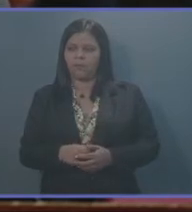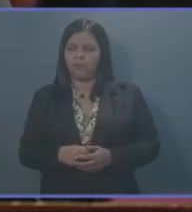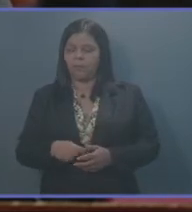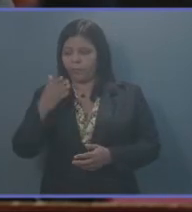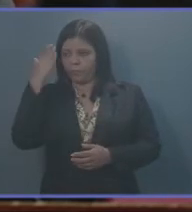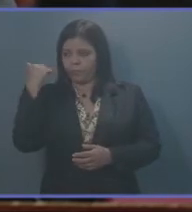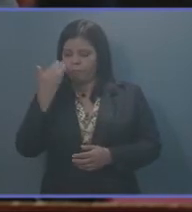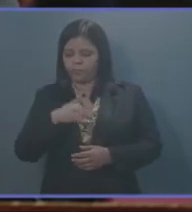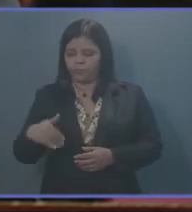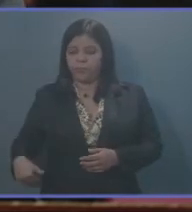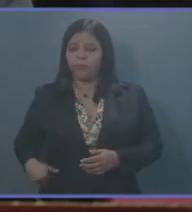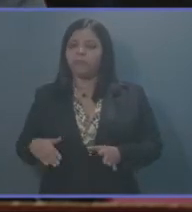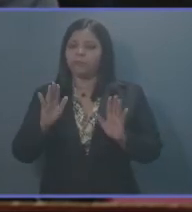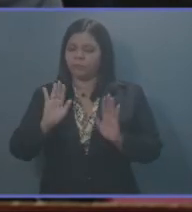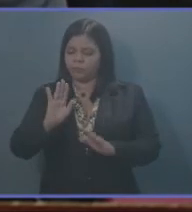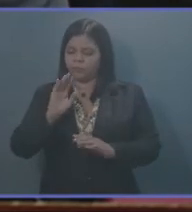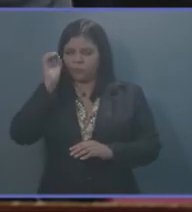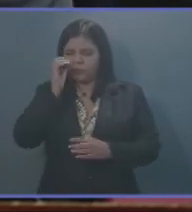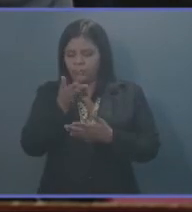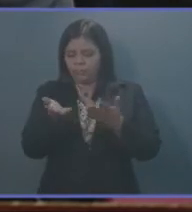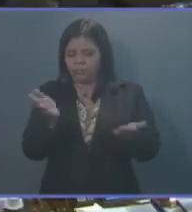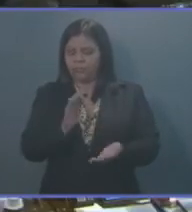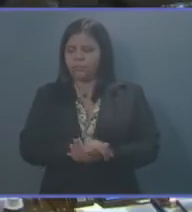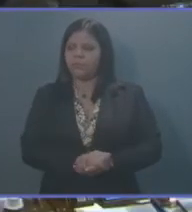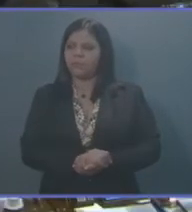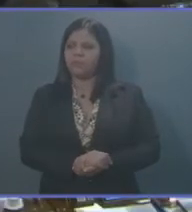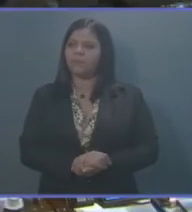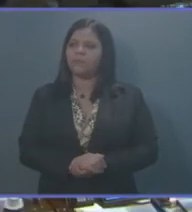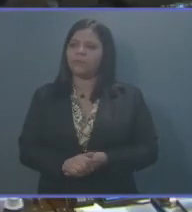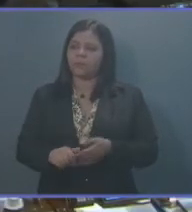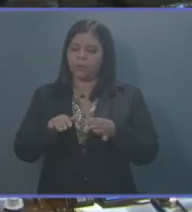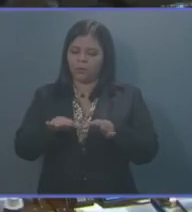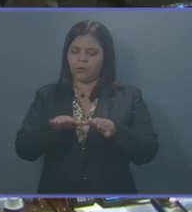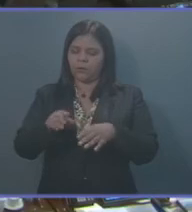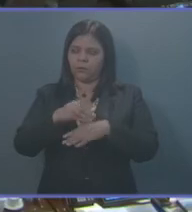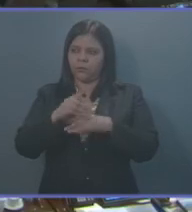señora Presidenta, para su consideración. Gracias, diputado